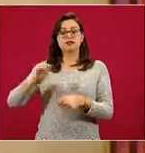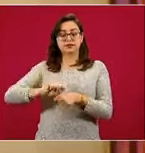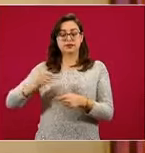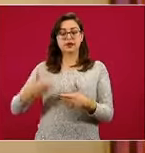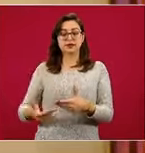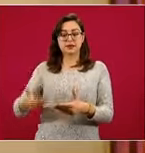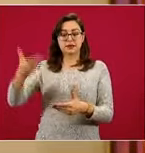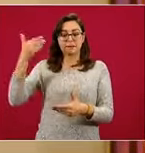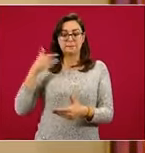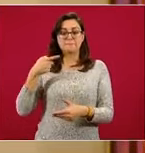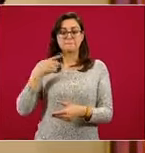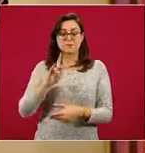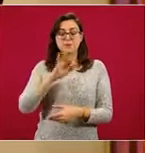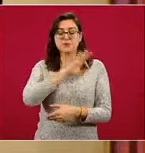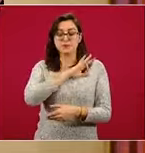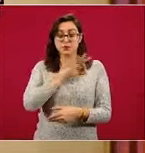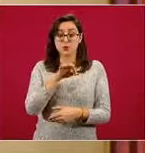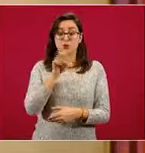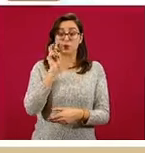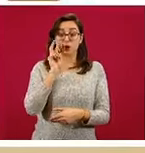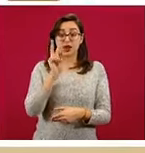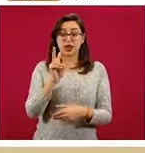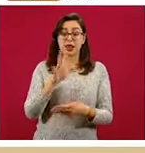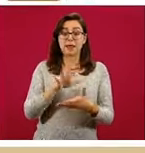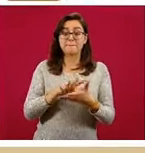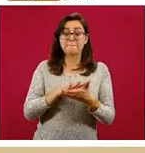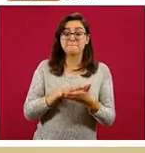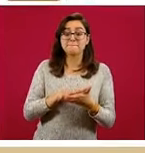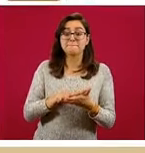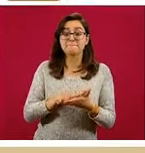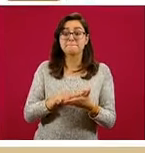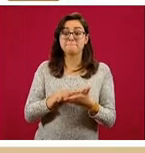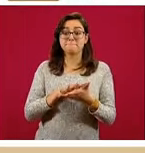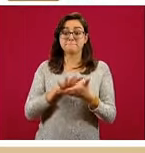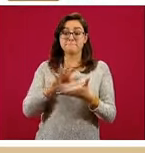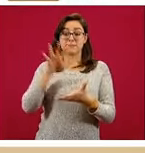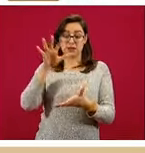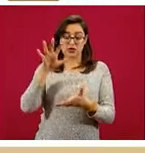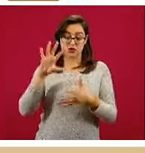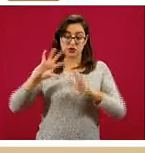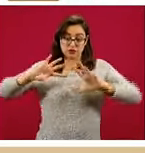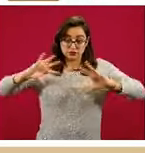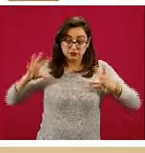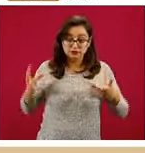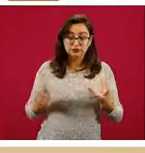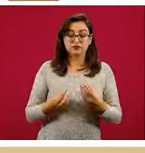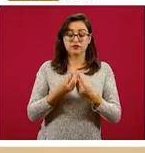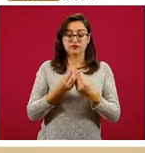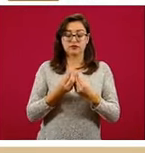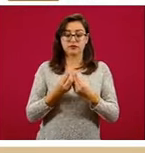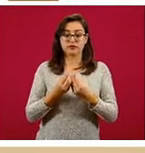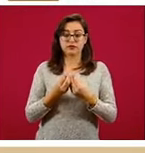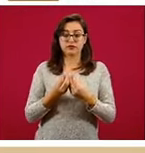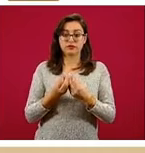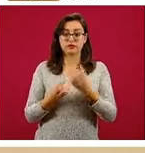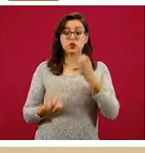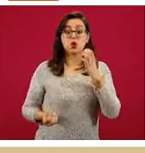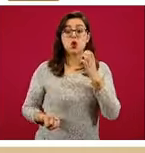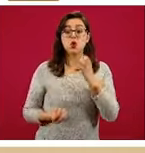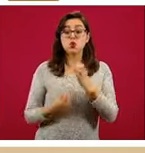vemos en la gráfica, la mayoría de los casos que forman parte de estas nuevas clasificaciones o de estos